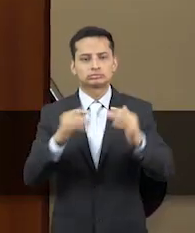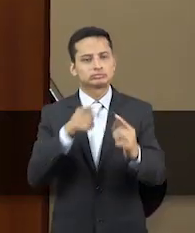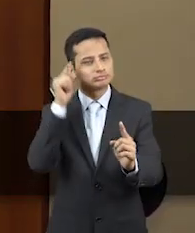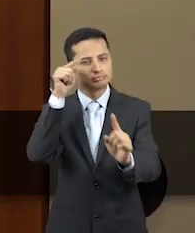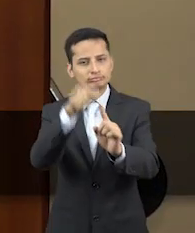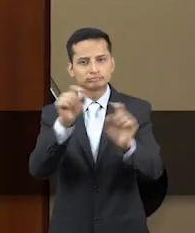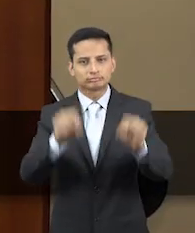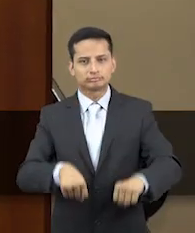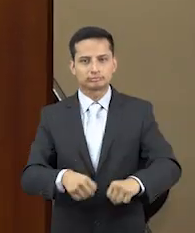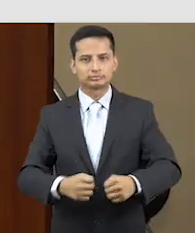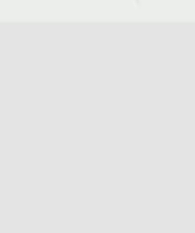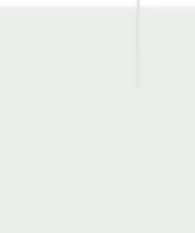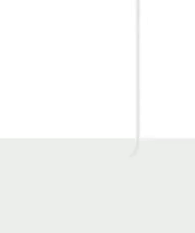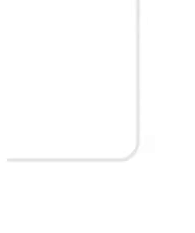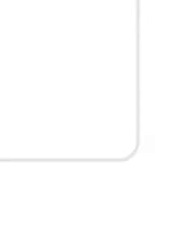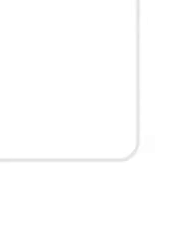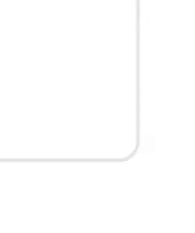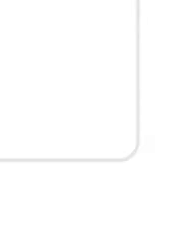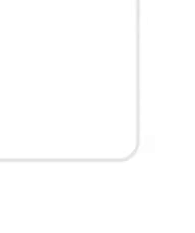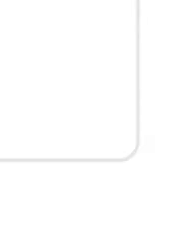y perspectivas.